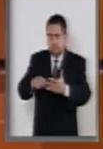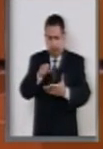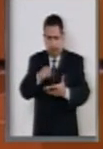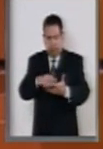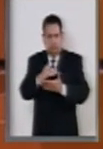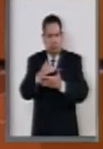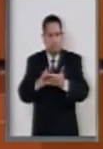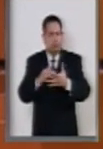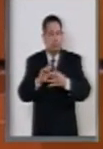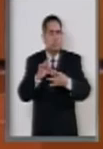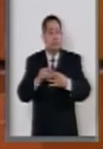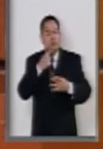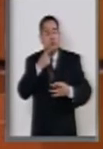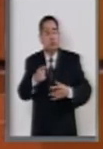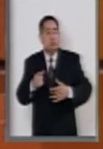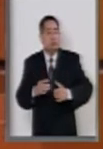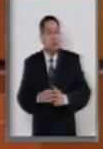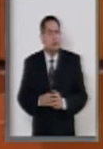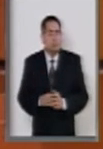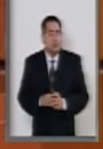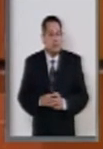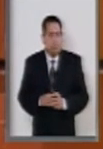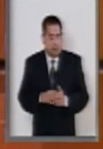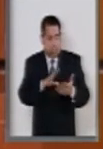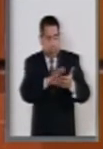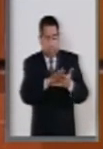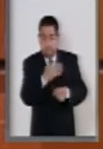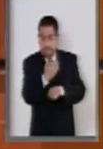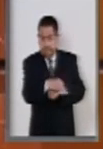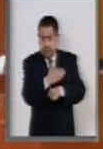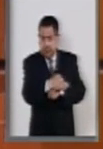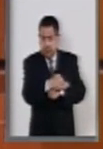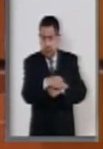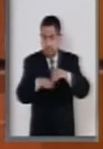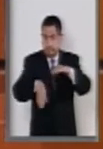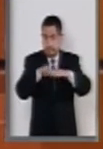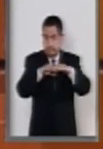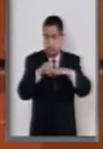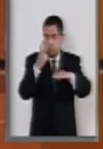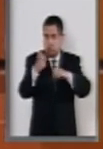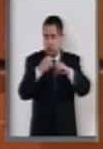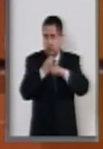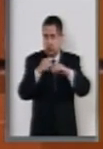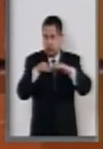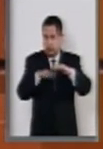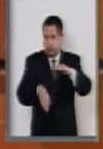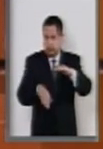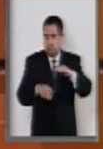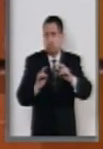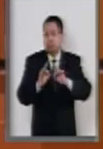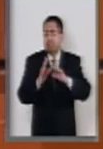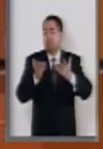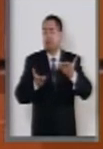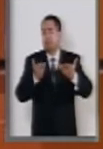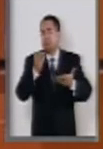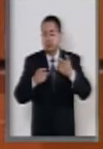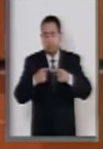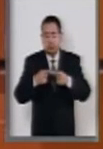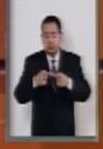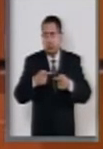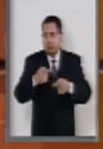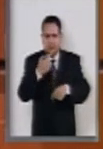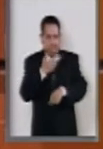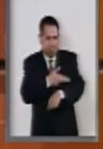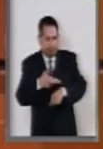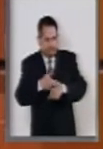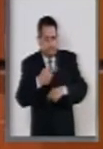dictamen señala que la prisión preventiva no podrá exceder de 2 años, salvo que su prolongación se deba al